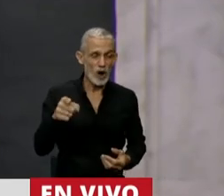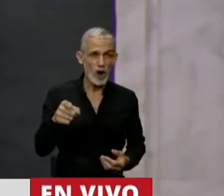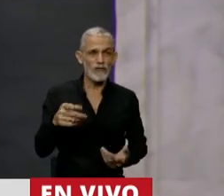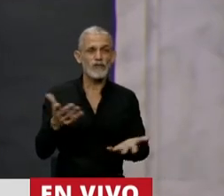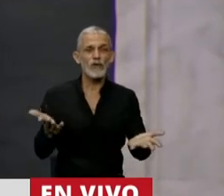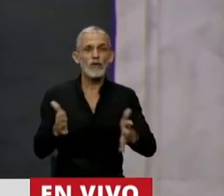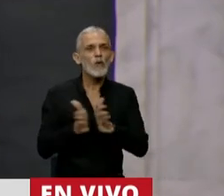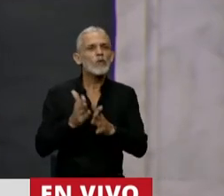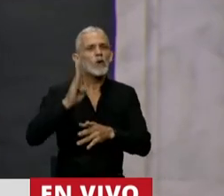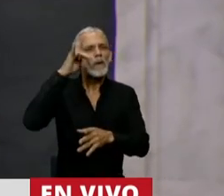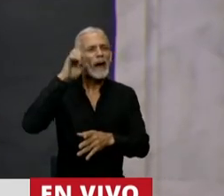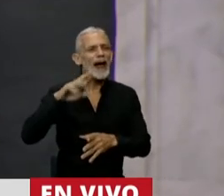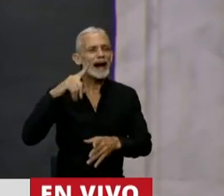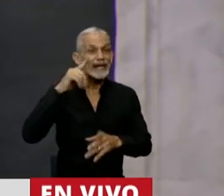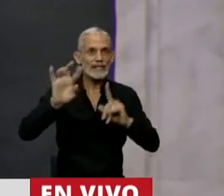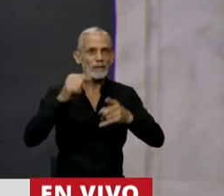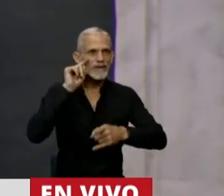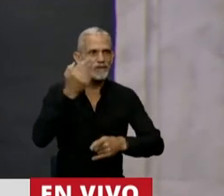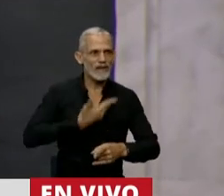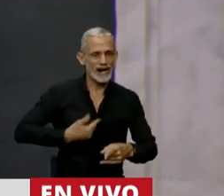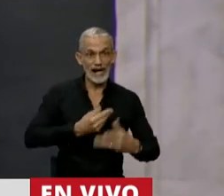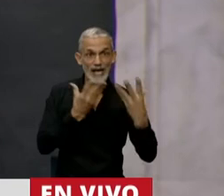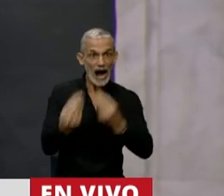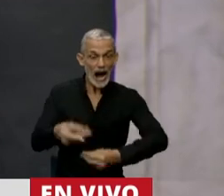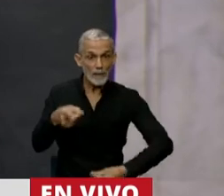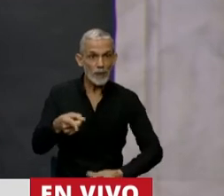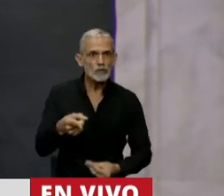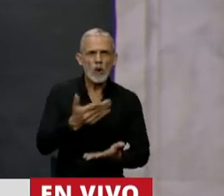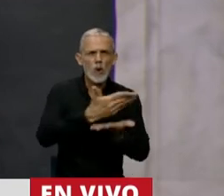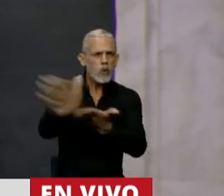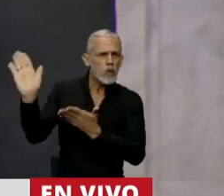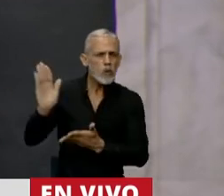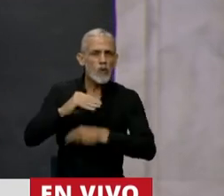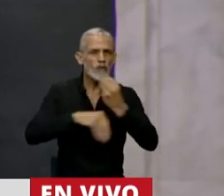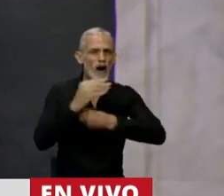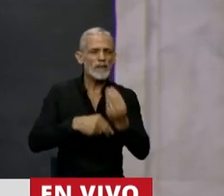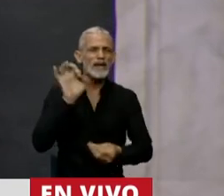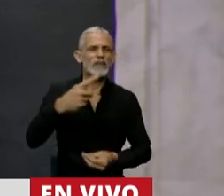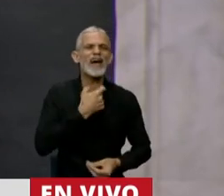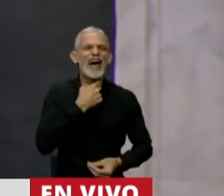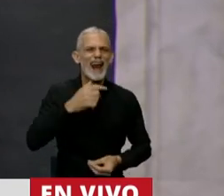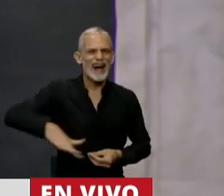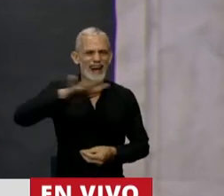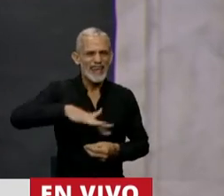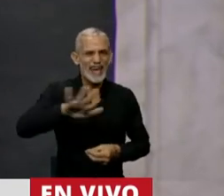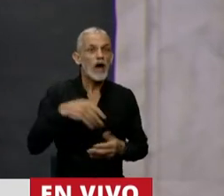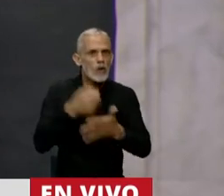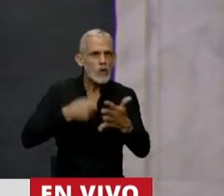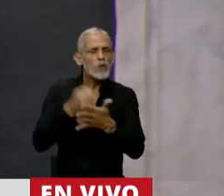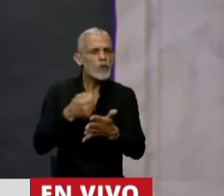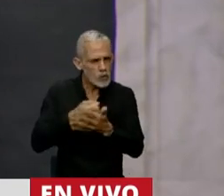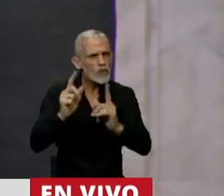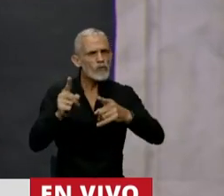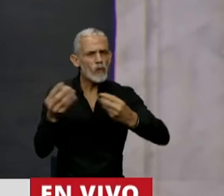con Bernie y el apoyo de Alberto Fernández, desalojaron a las familias de Guernica que luchan, porque sigue su